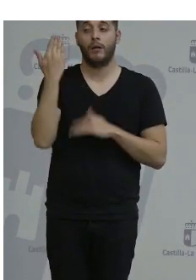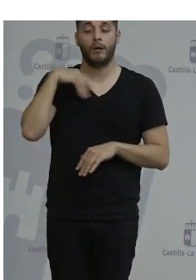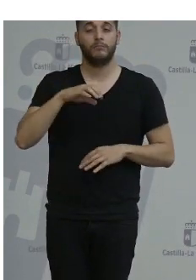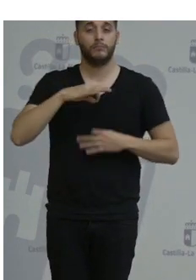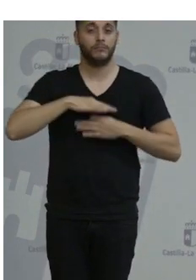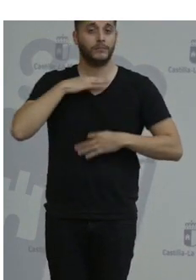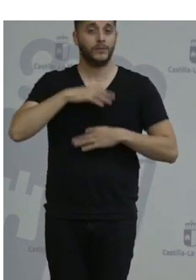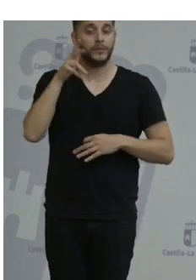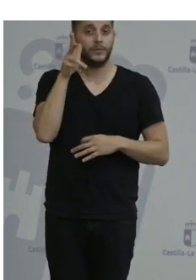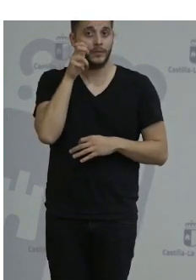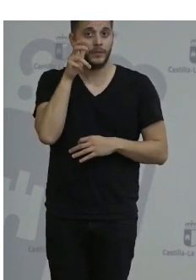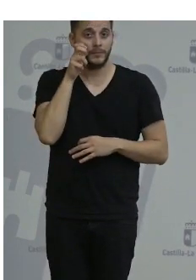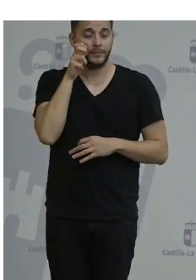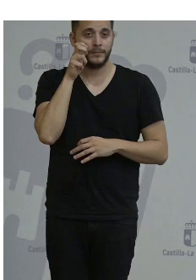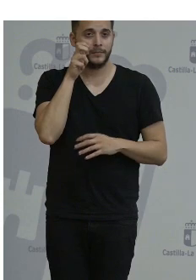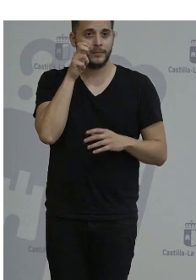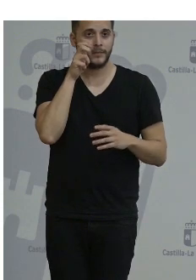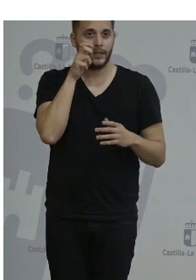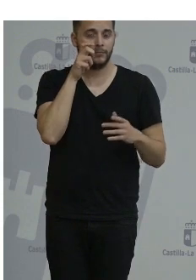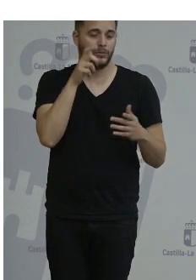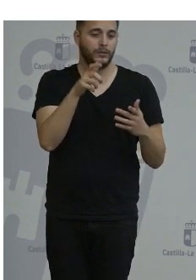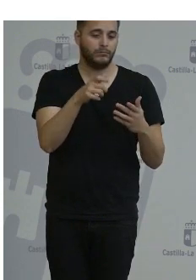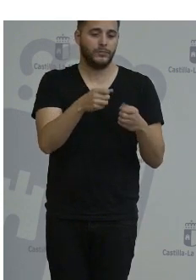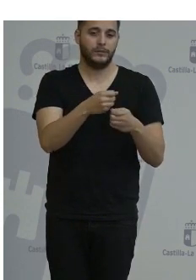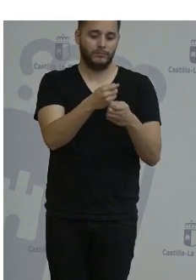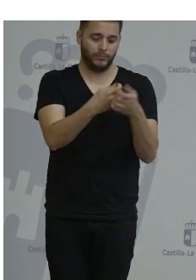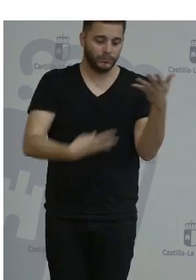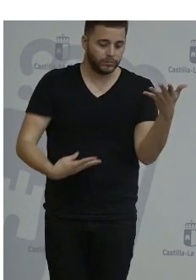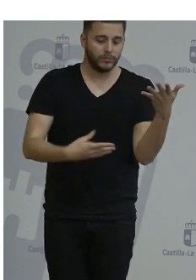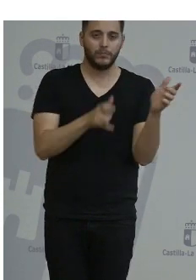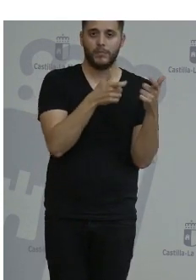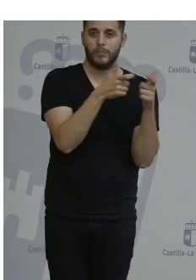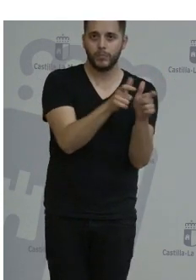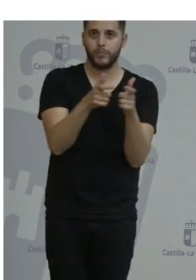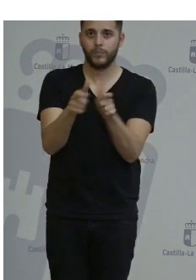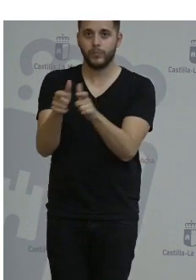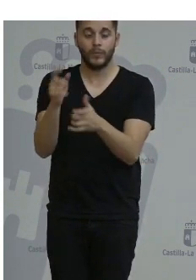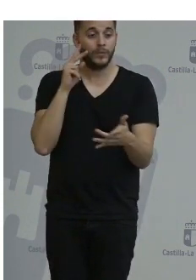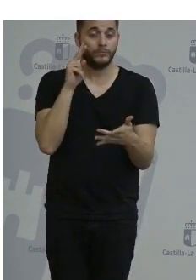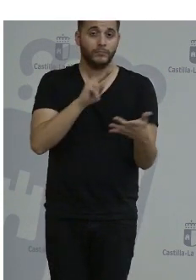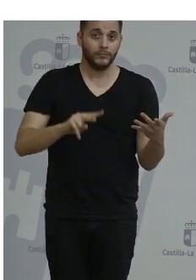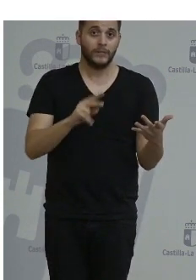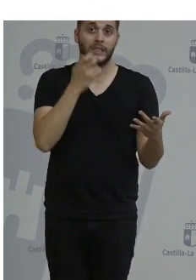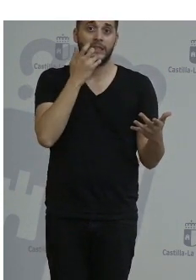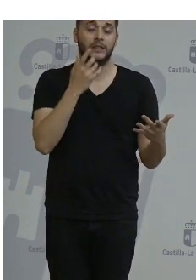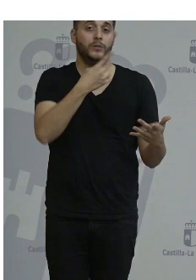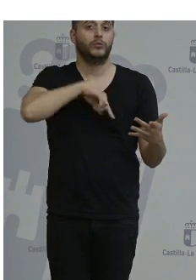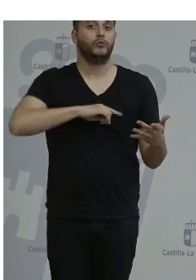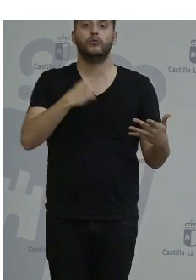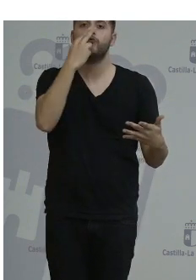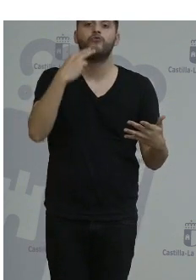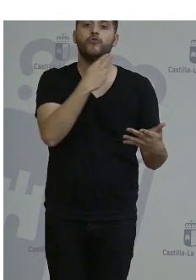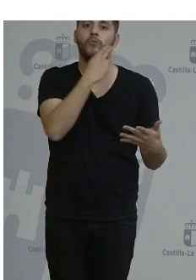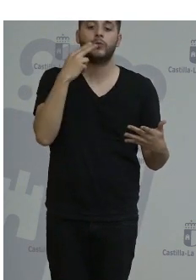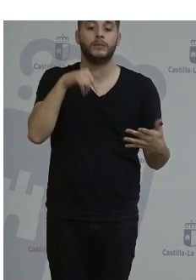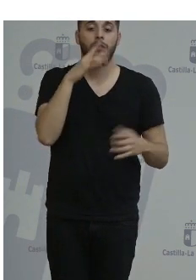relatar cada uno de los apartados de ese abecedario, pues si no podemos adquirir el compromiso de